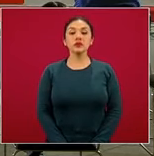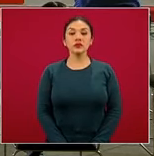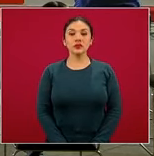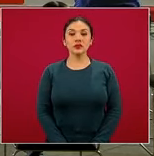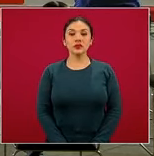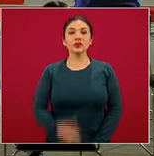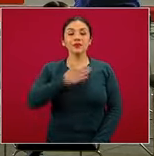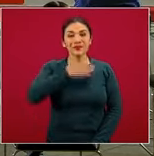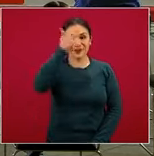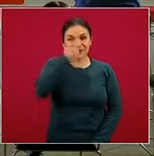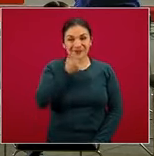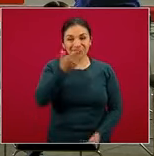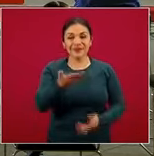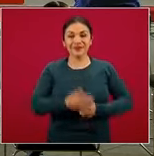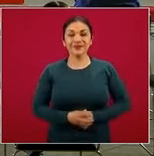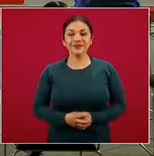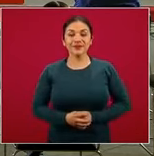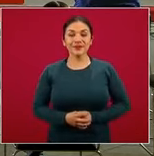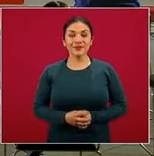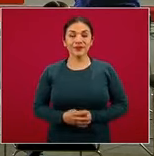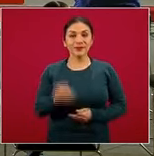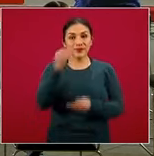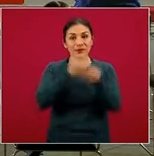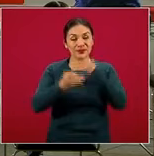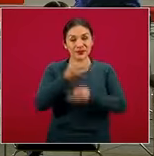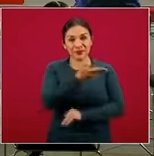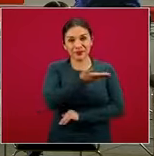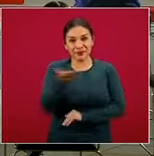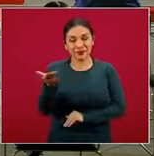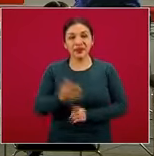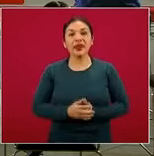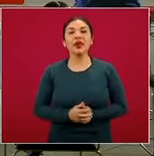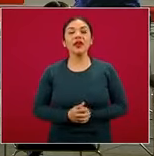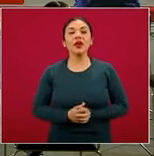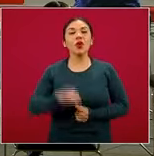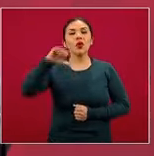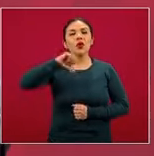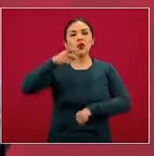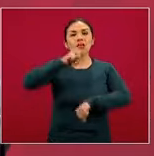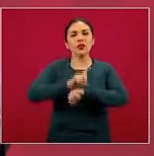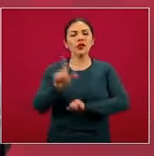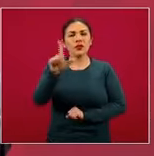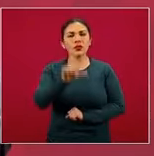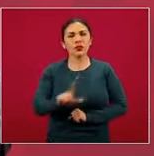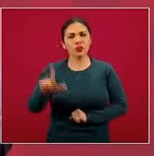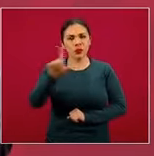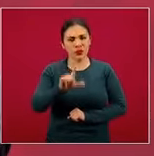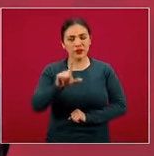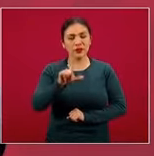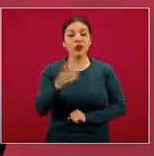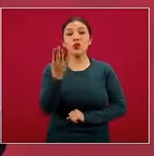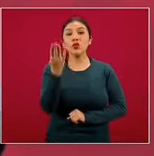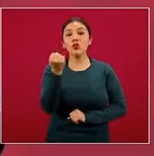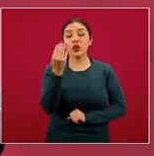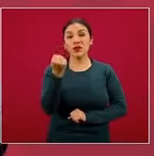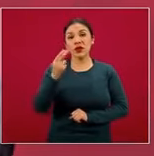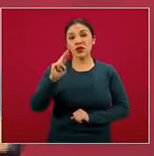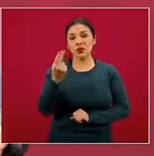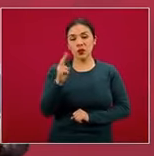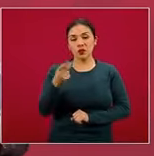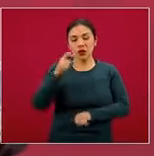Muy buenas noches, tengan todas y todos ustedes. Hoy es lunes y es lunes 9 de noviembre, son